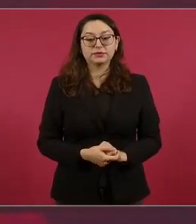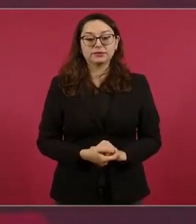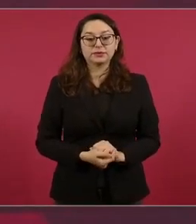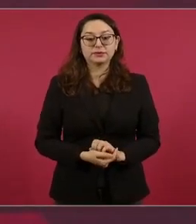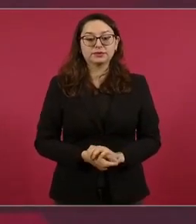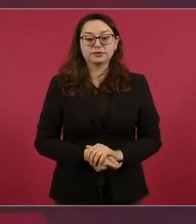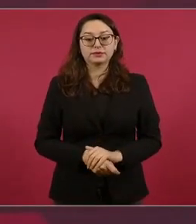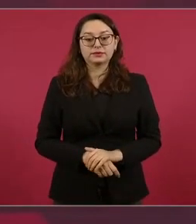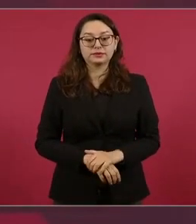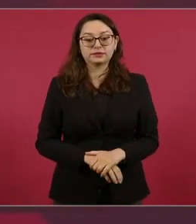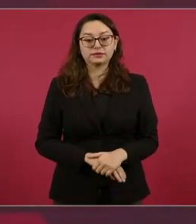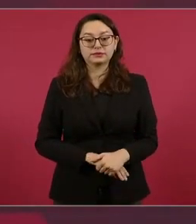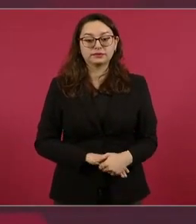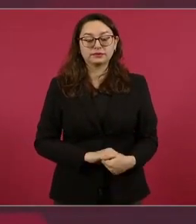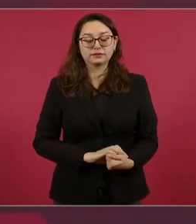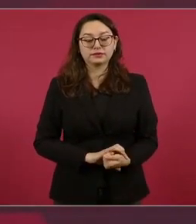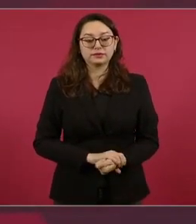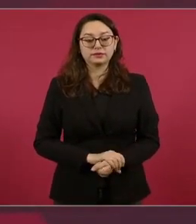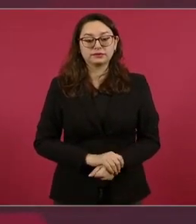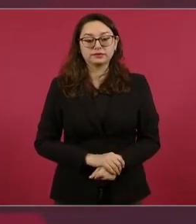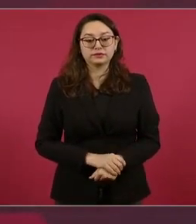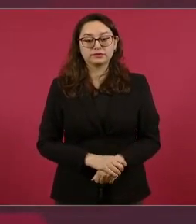este Hoy